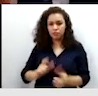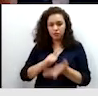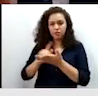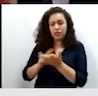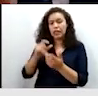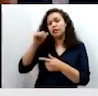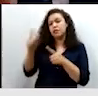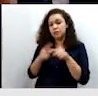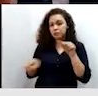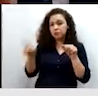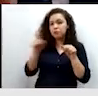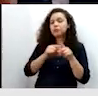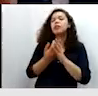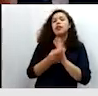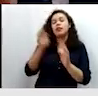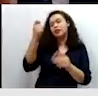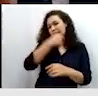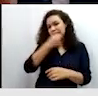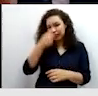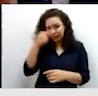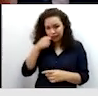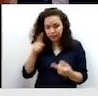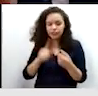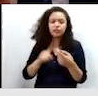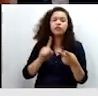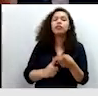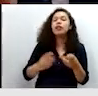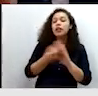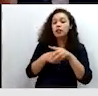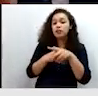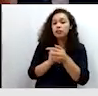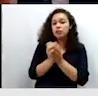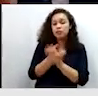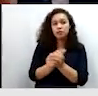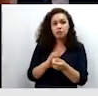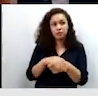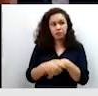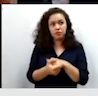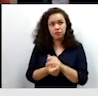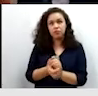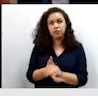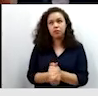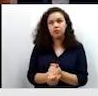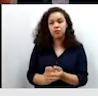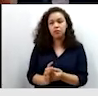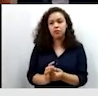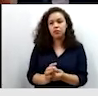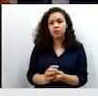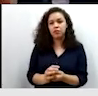continuos, como la limpieza de dientes, el lavado de manos en este caso. ¿Sí? Ya en mi caso, pues ya perdí